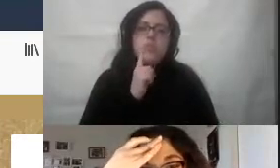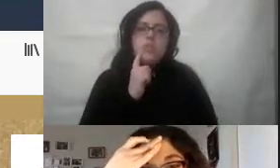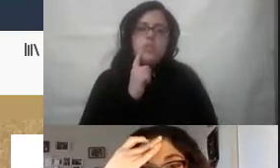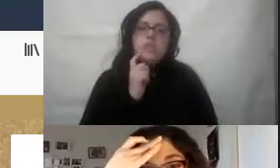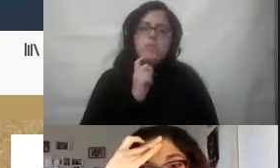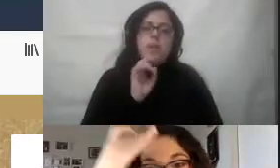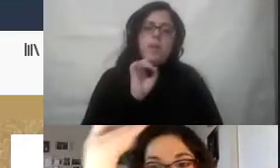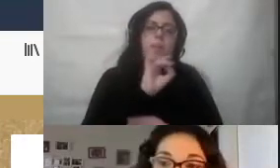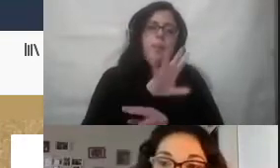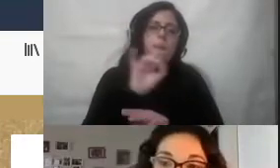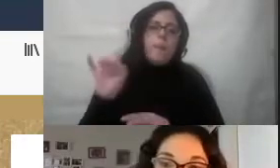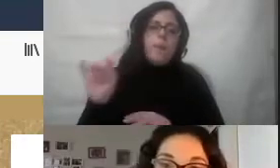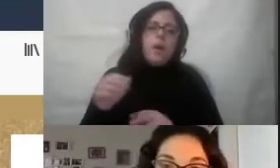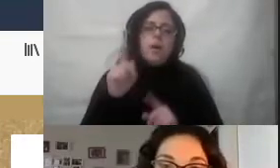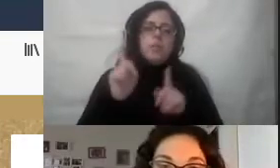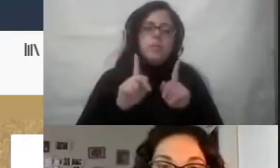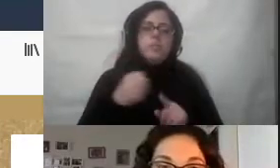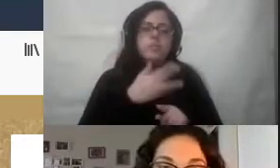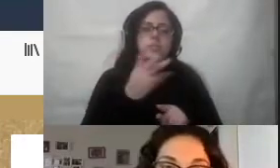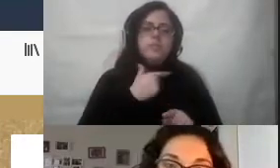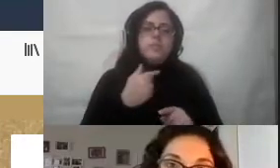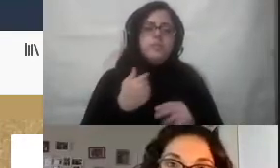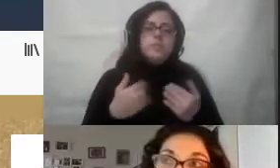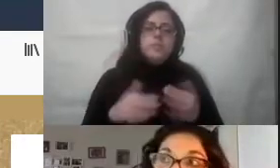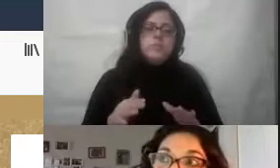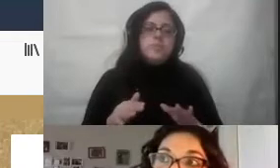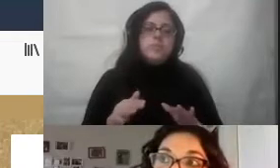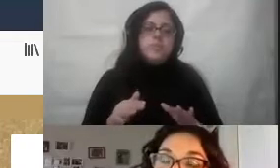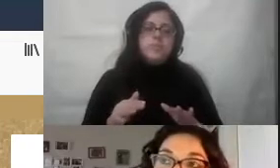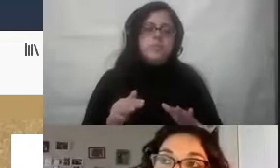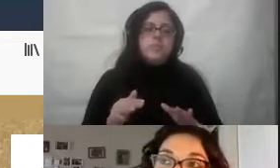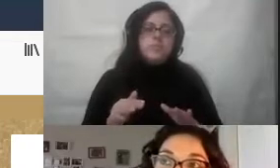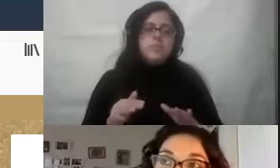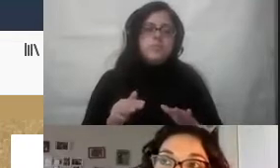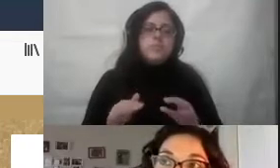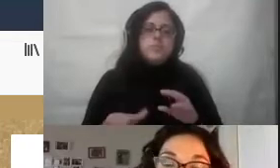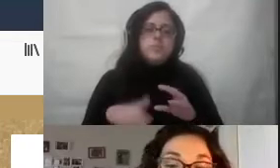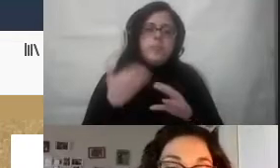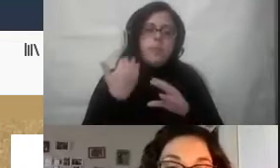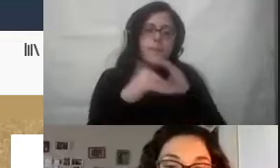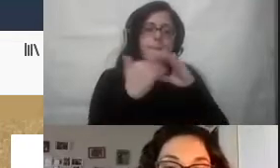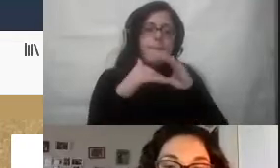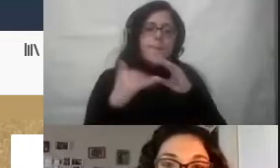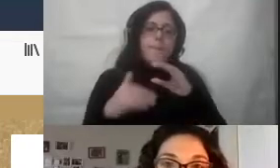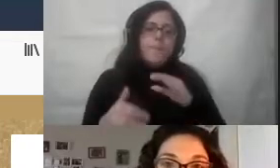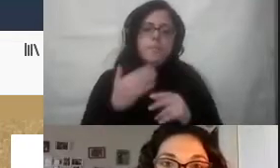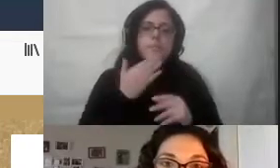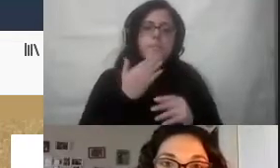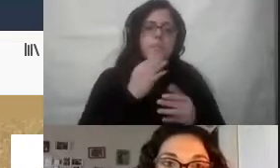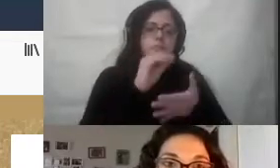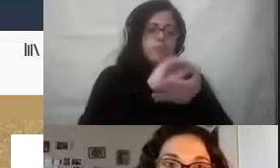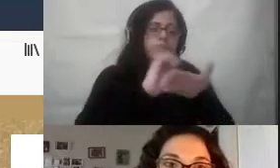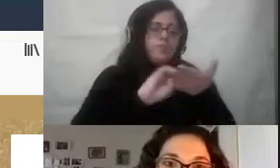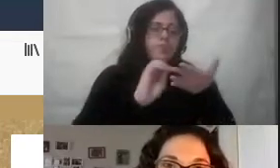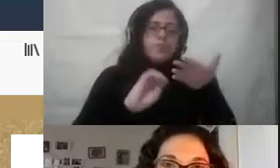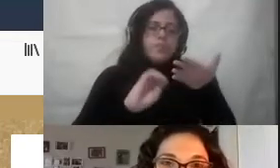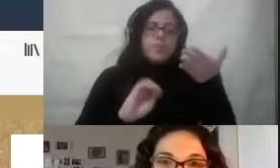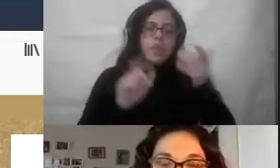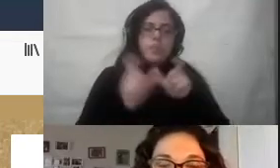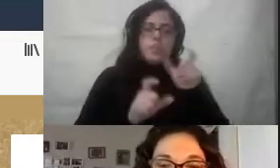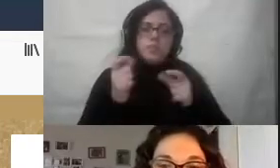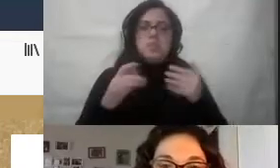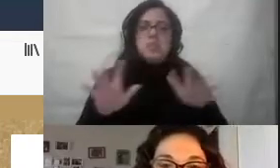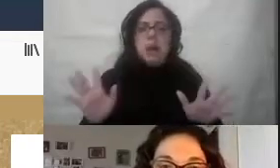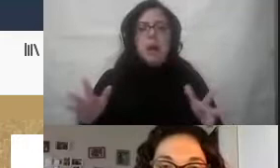si alguien lo quiere que nos deje ahí su correo para poder hacerles envío. Los autores lo indicaron así, así